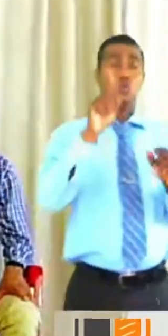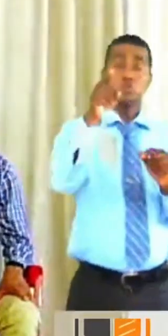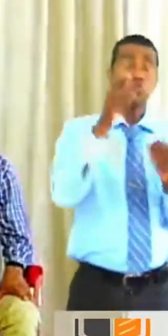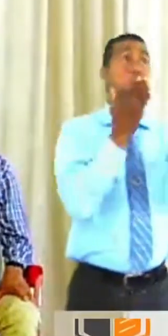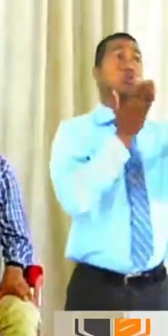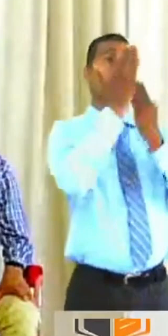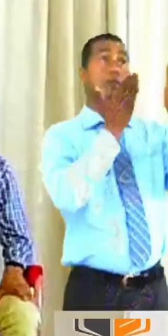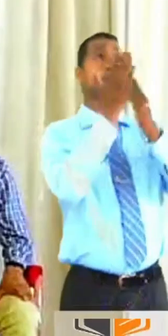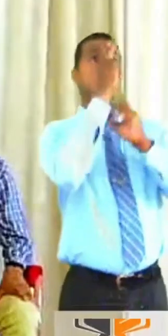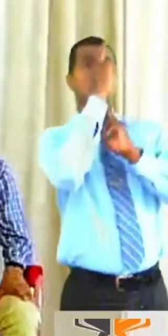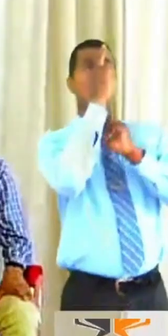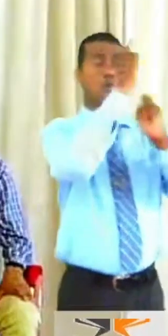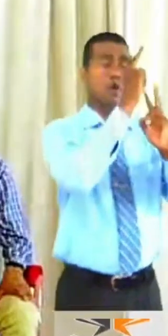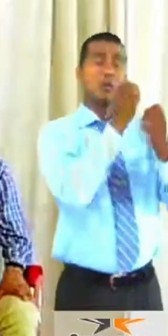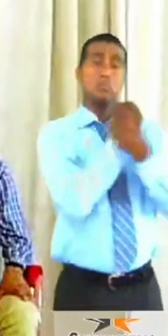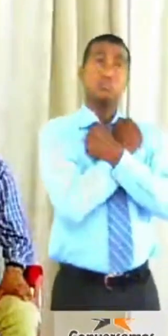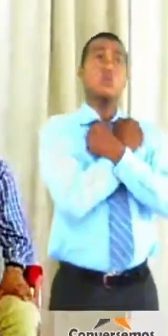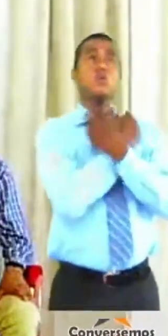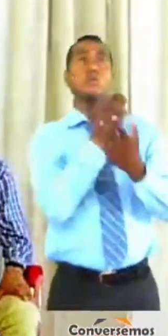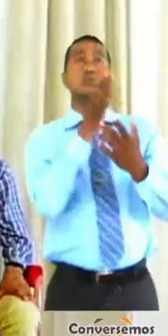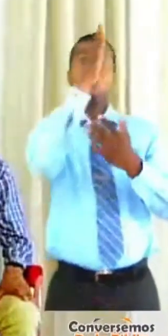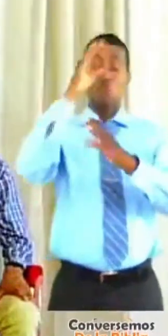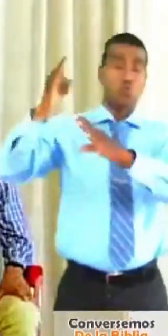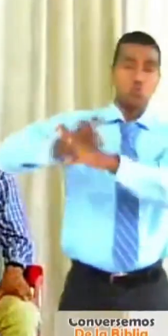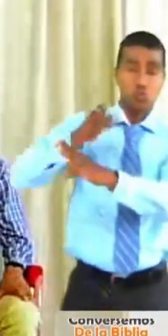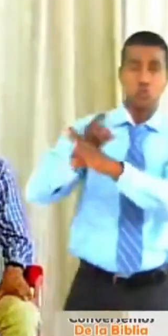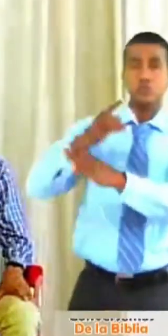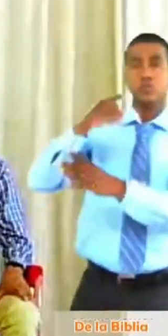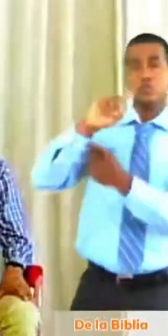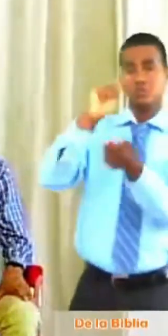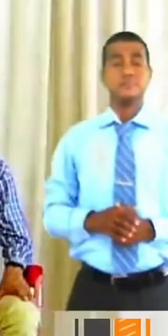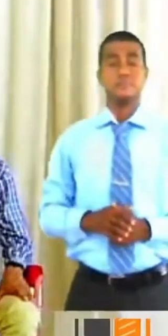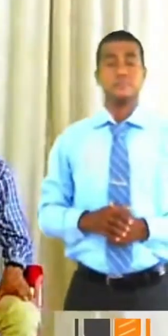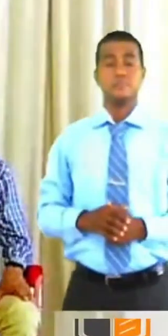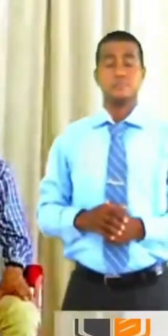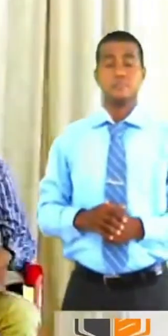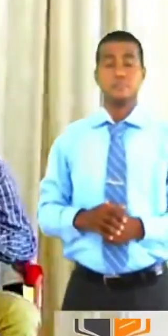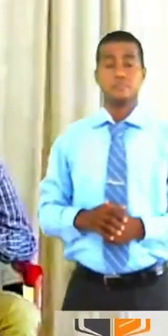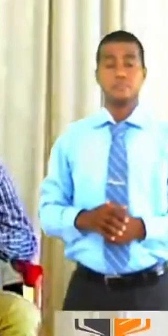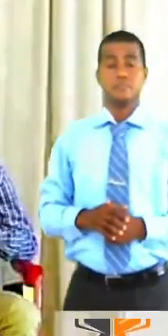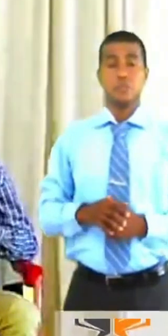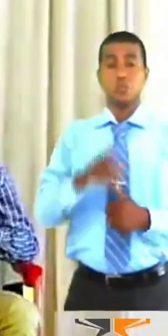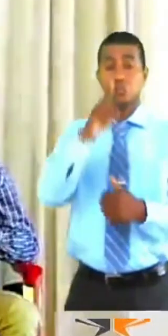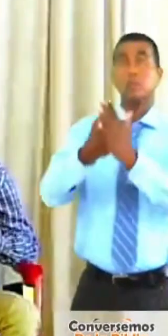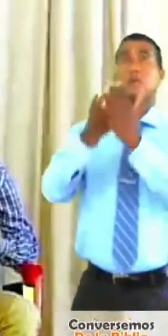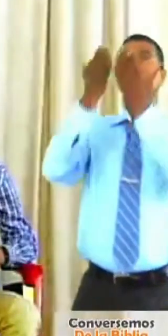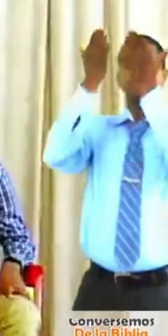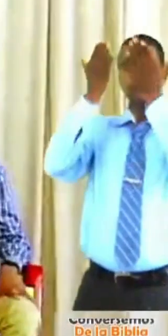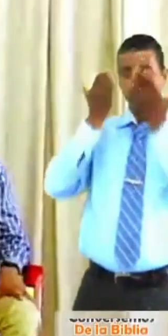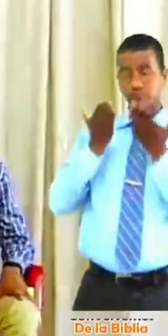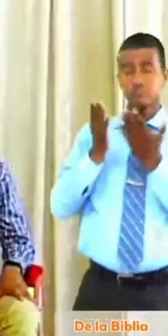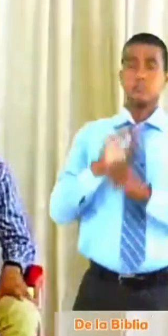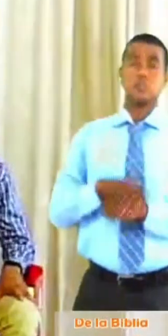a Dios. Hágalo por agradar a Dios. Hágalo para que Dios lo use transformando vidas de otros. Guardemos el galardón.